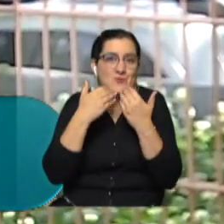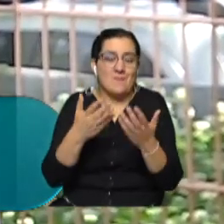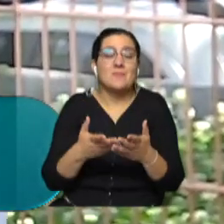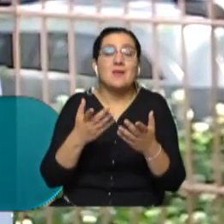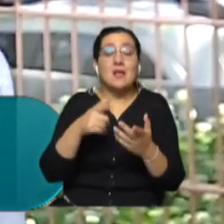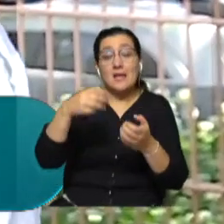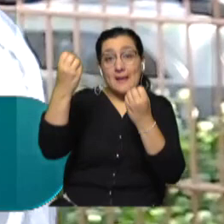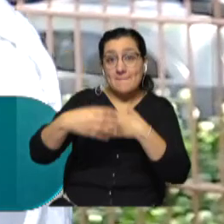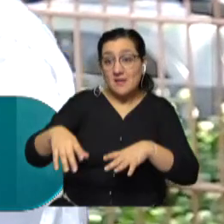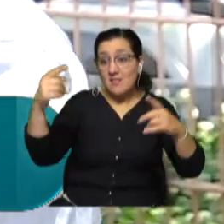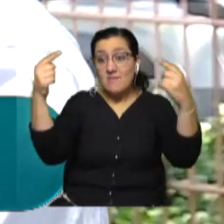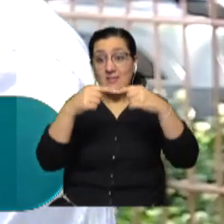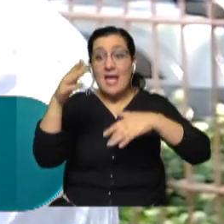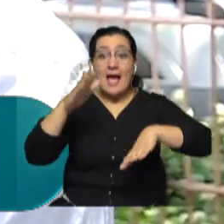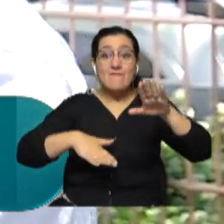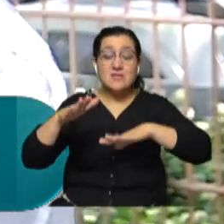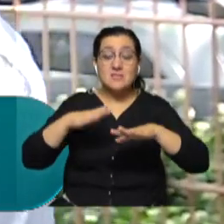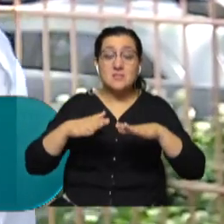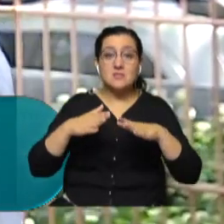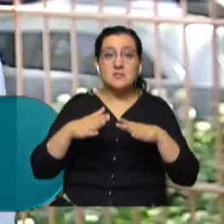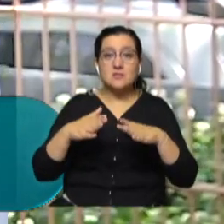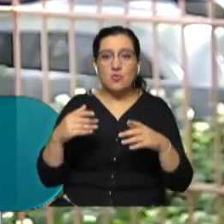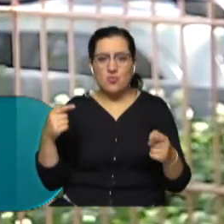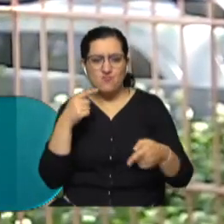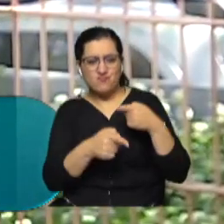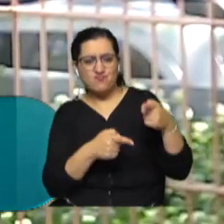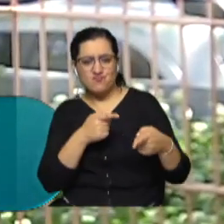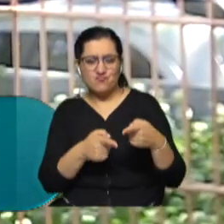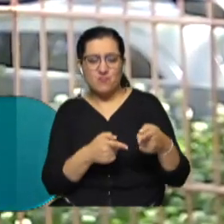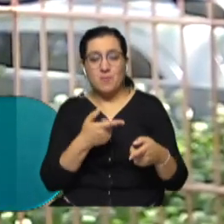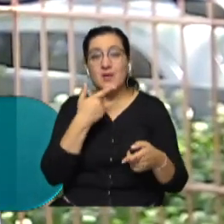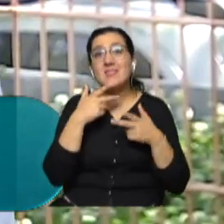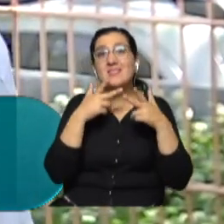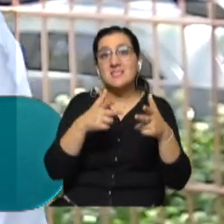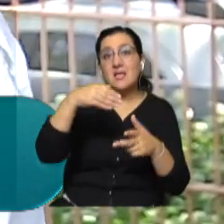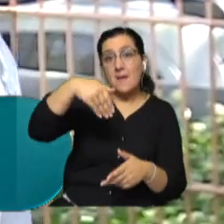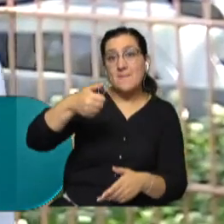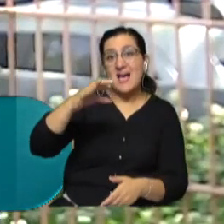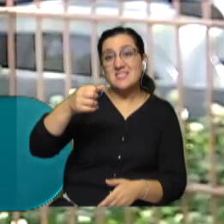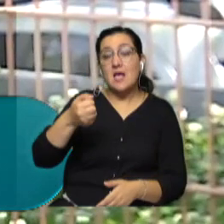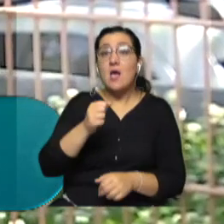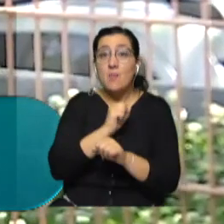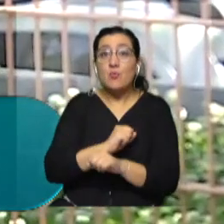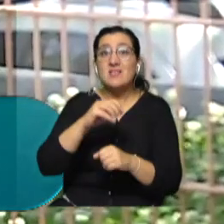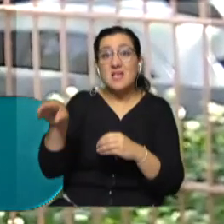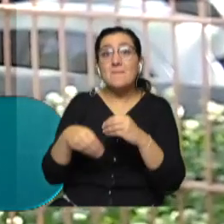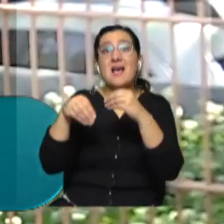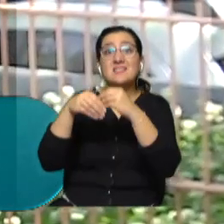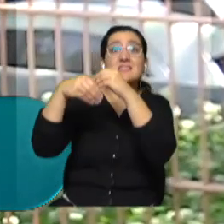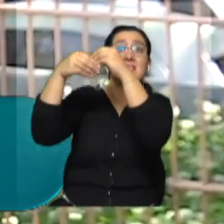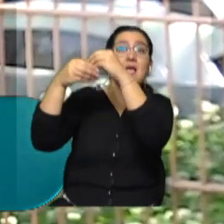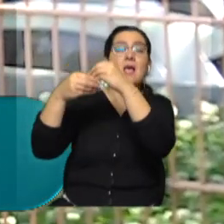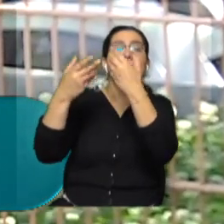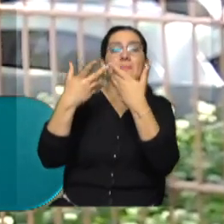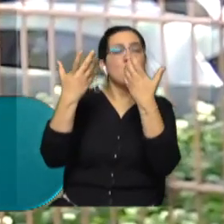pierde el debate, a veces cuando es vapuleado por su rival, digamos, porque se dice que a Sergio Massa podría podría haber hecho algo más, pero no lo hizo para no generar ese